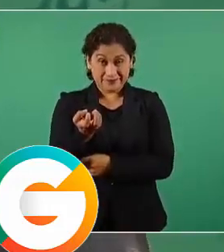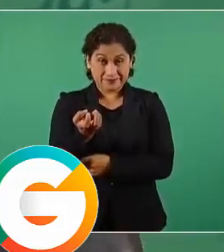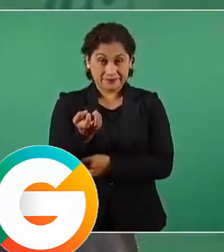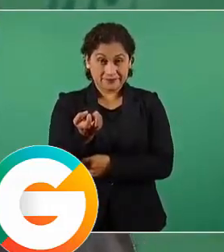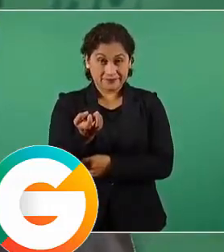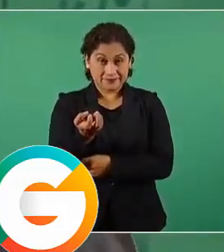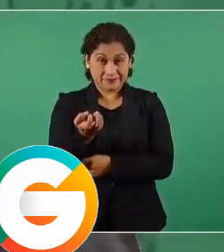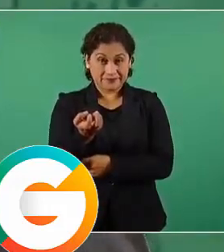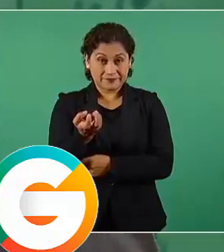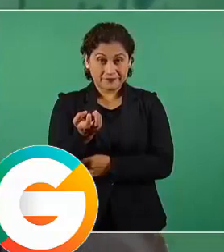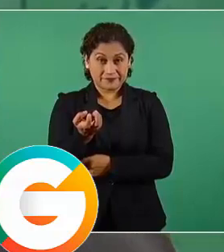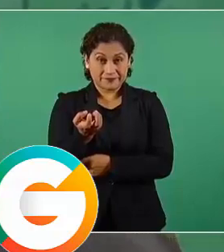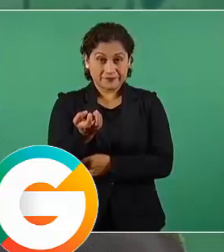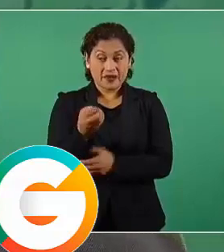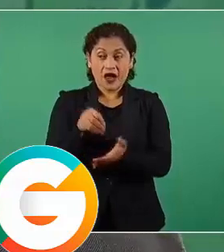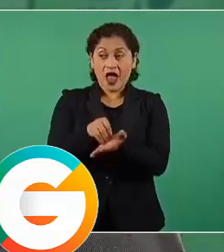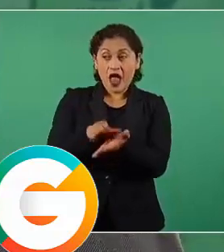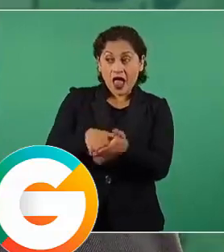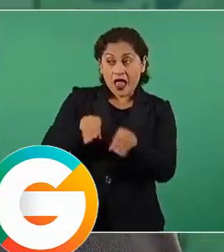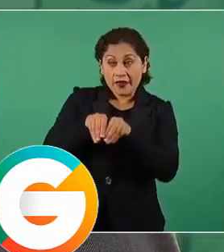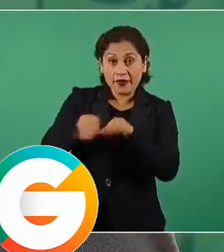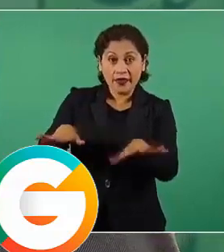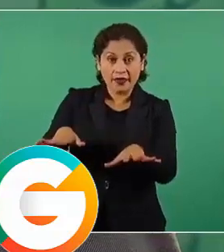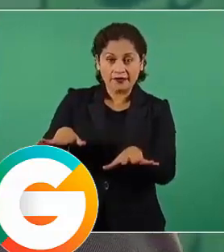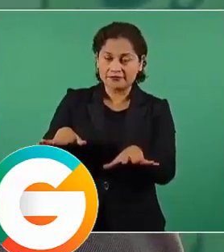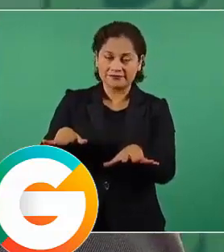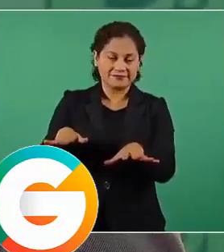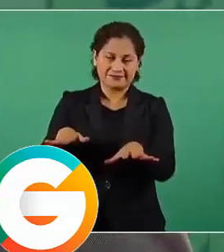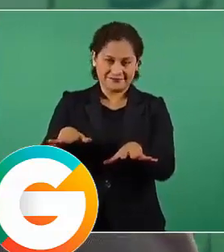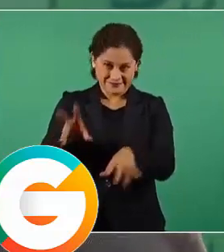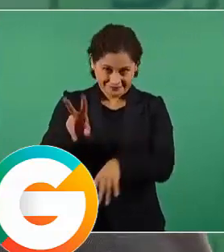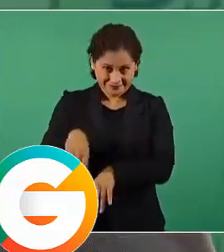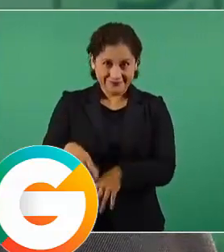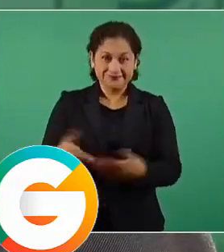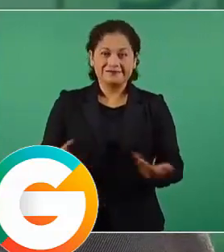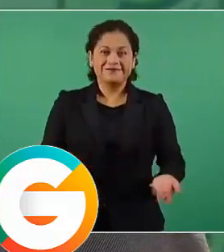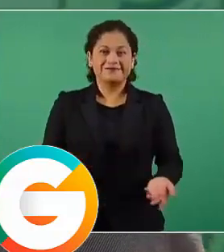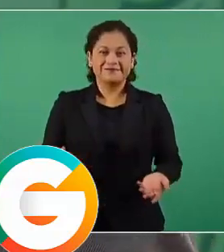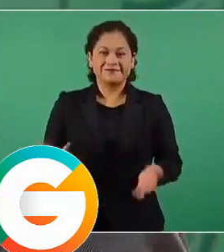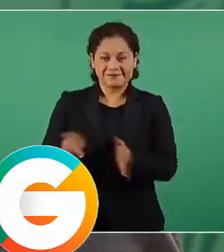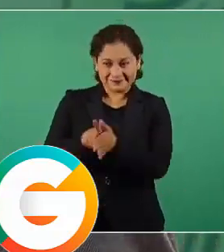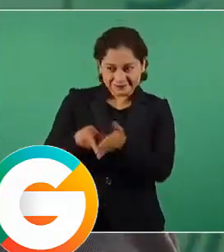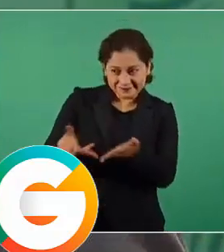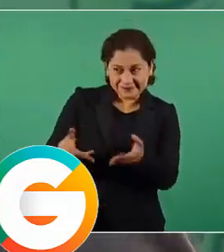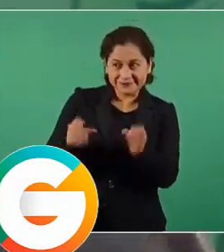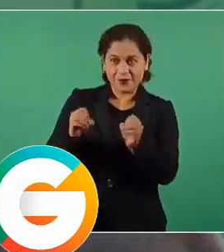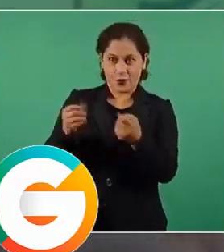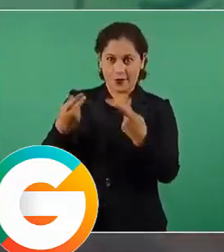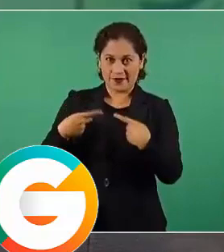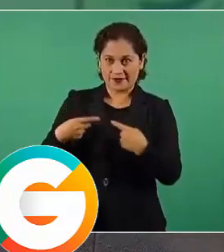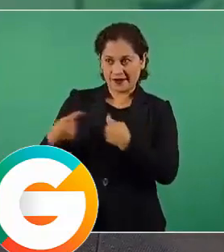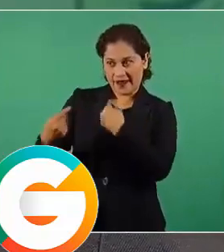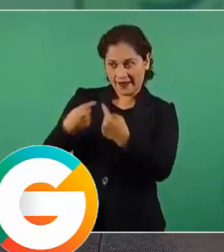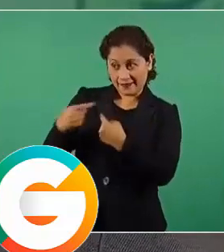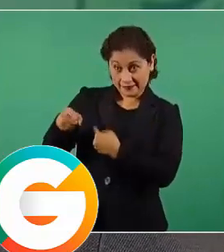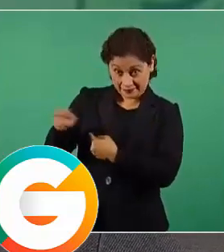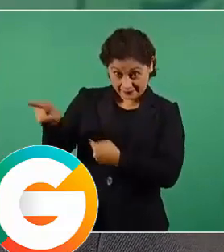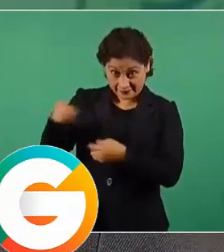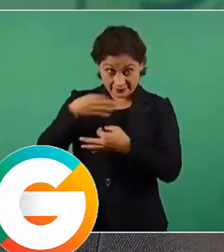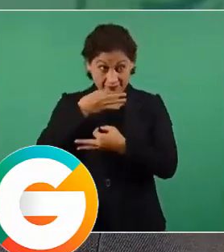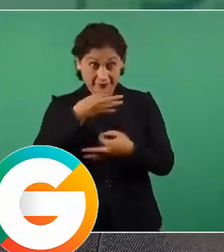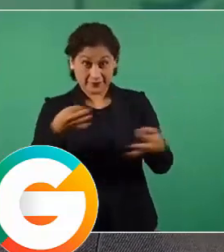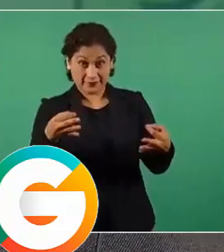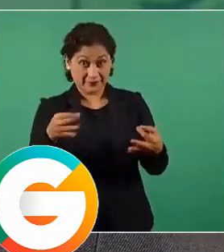no lo registran mucho nuestros adversarios, ni los medios, ni Proceso.